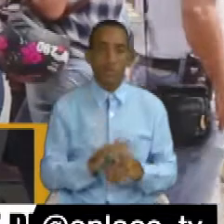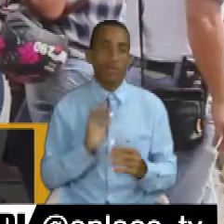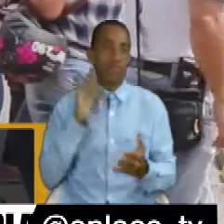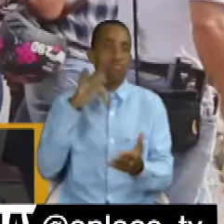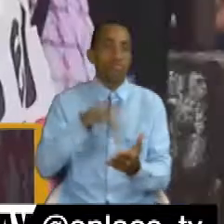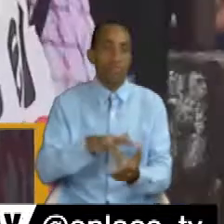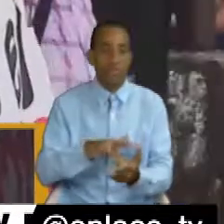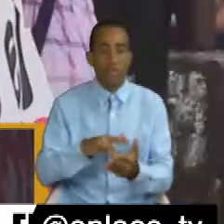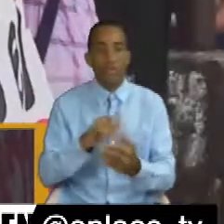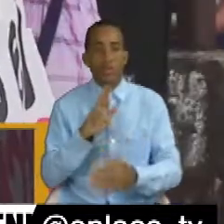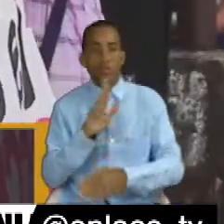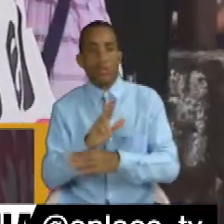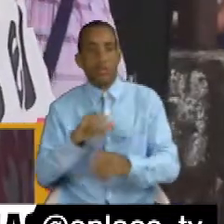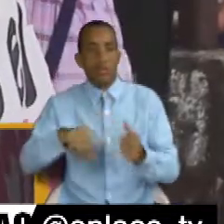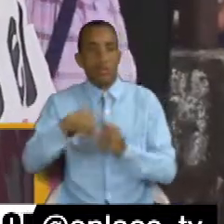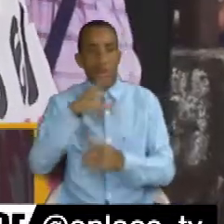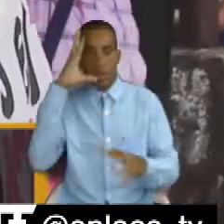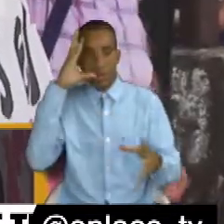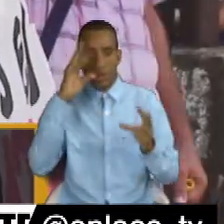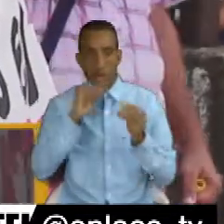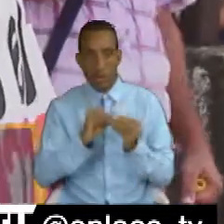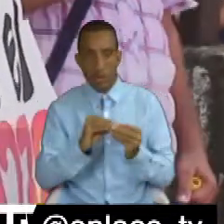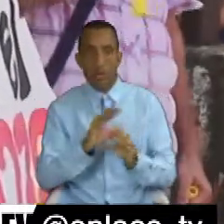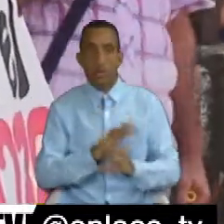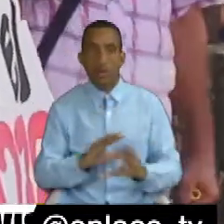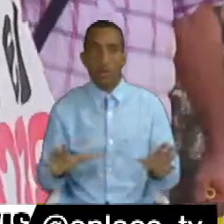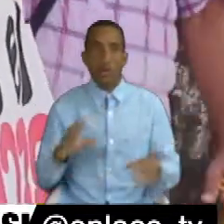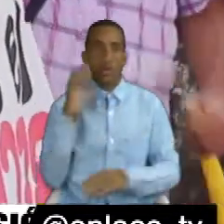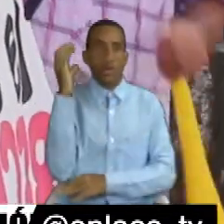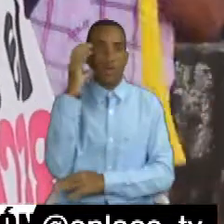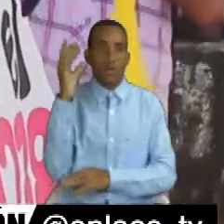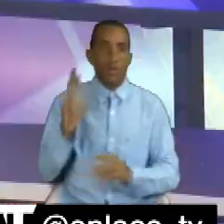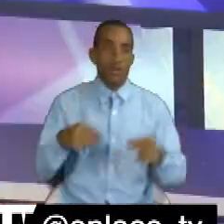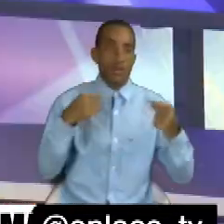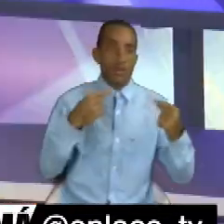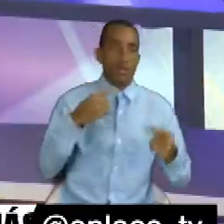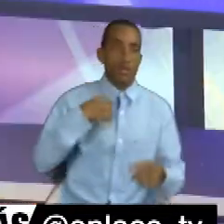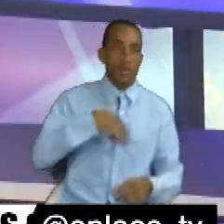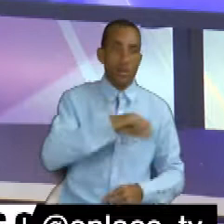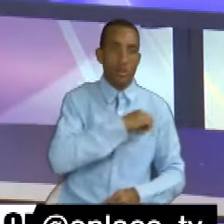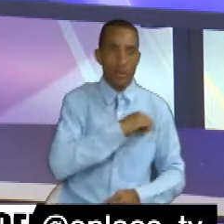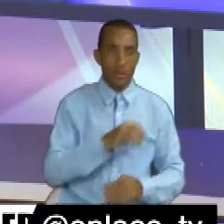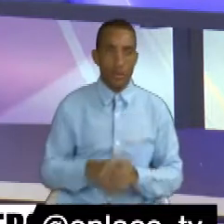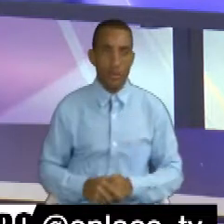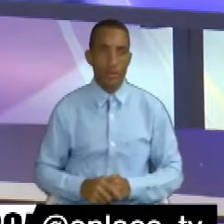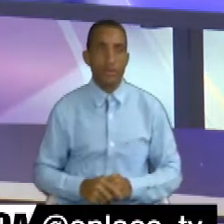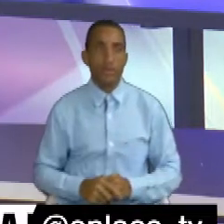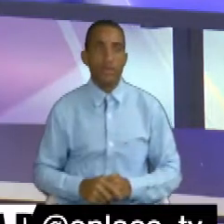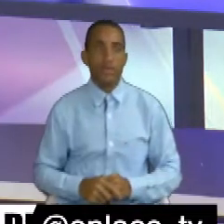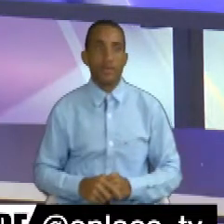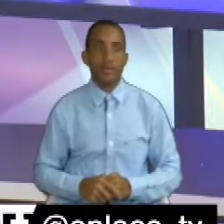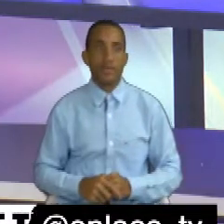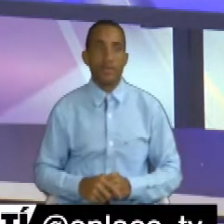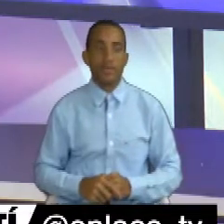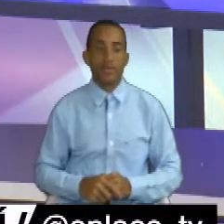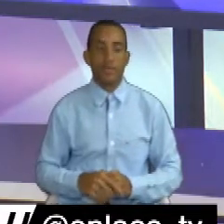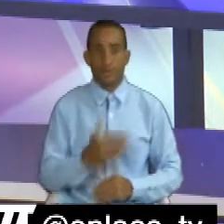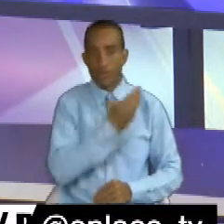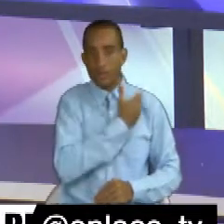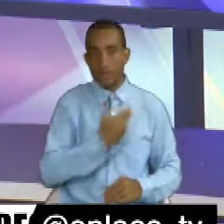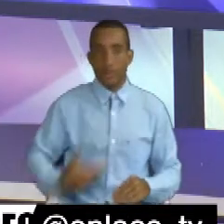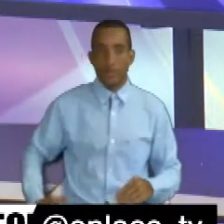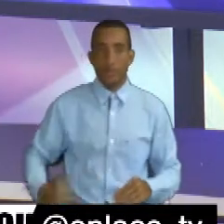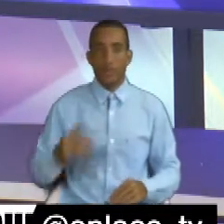han enterado de lo acordado en Bogotá y del encuentro entre Colombia y España. El presidente de FECODE, Carlos